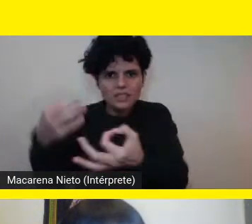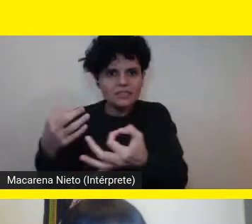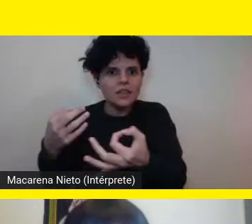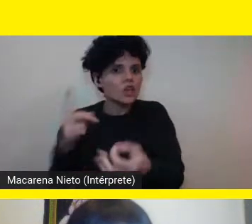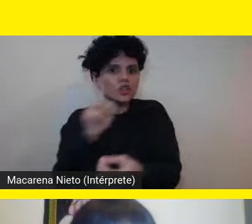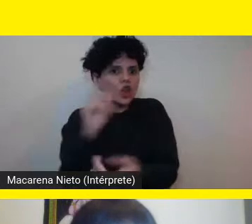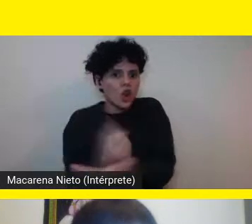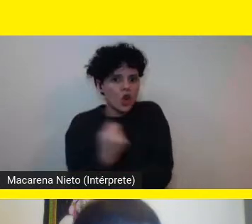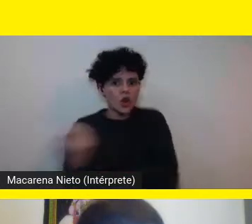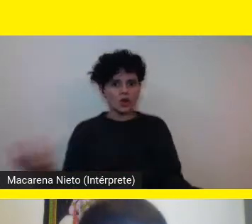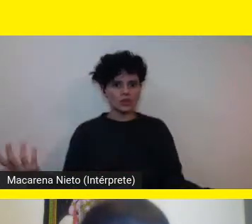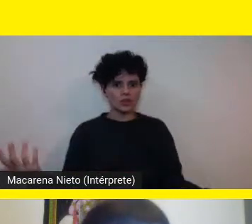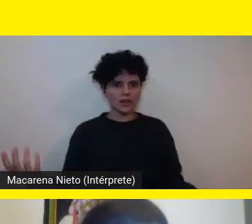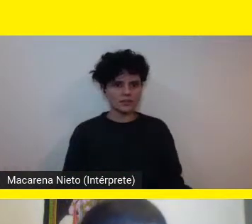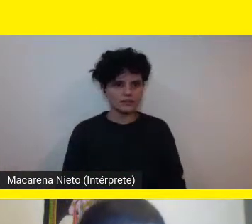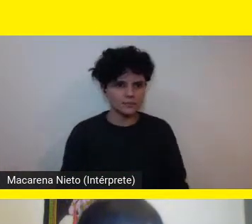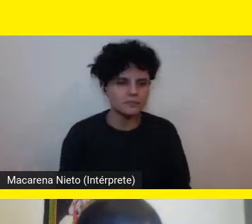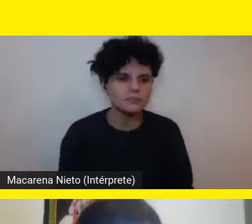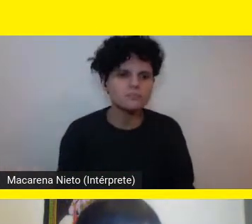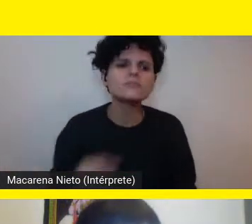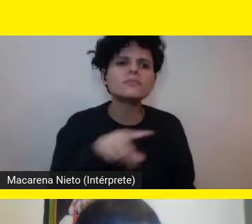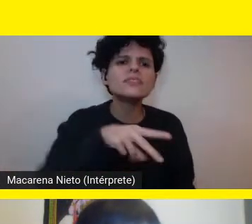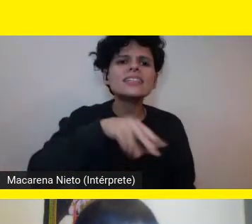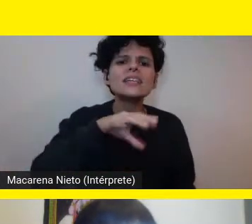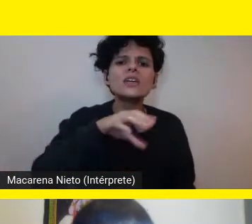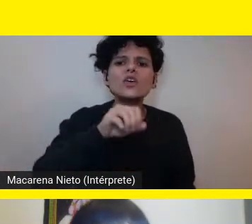Nicole, ¿quieres comentar algo?